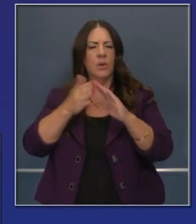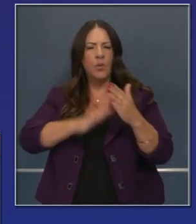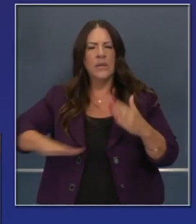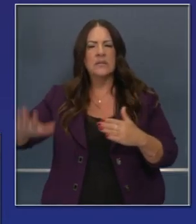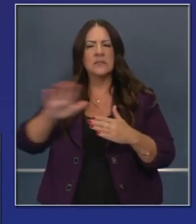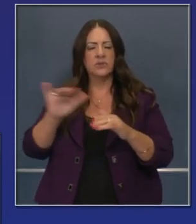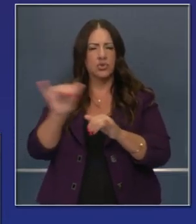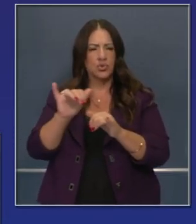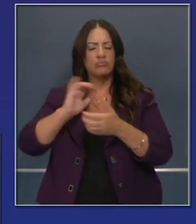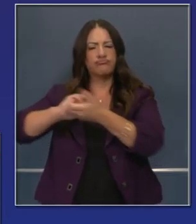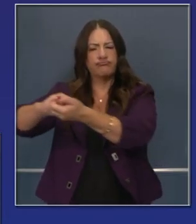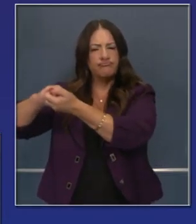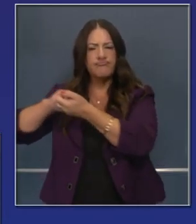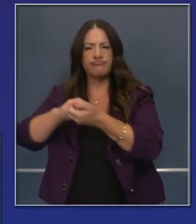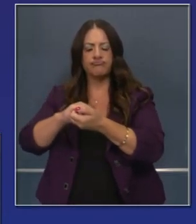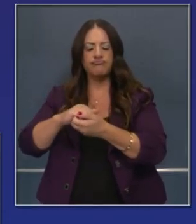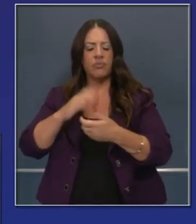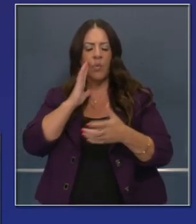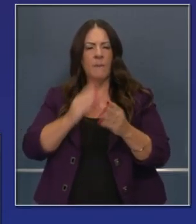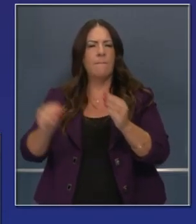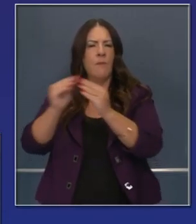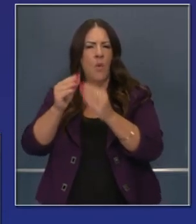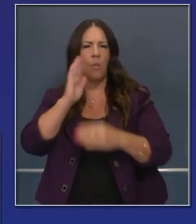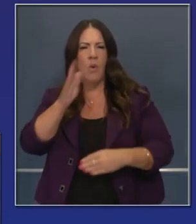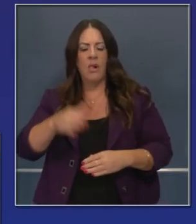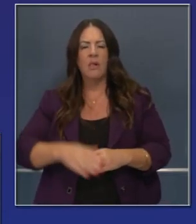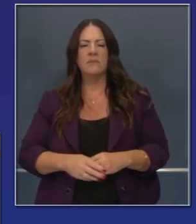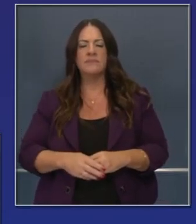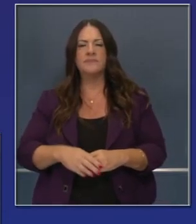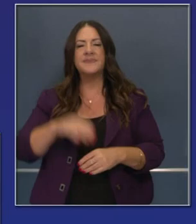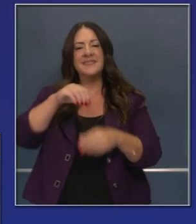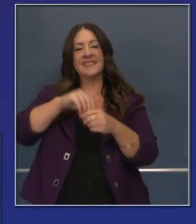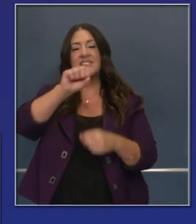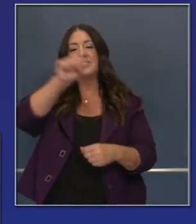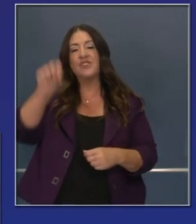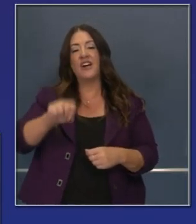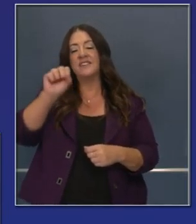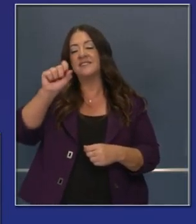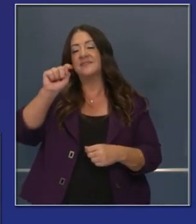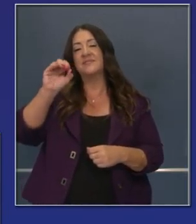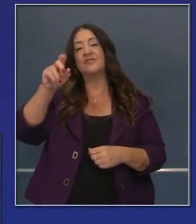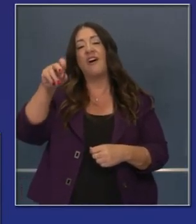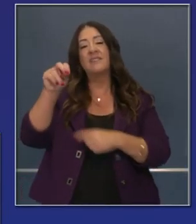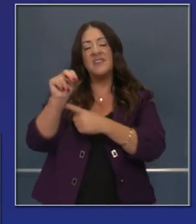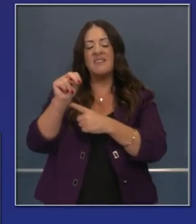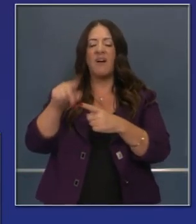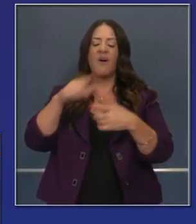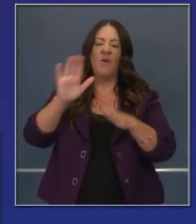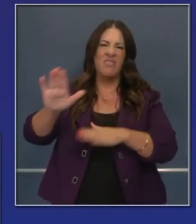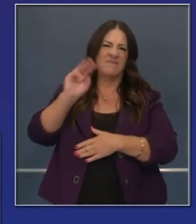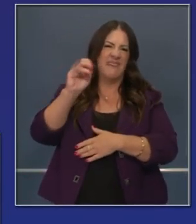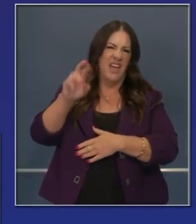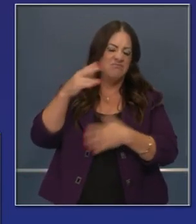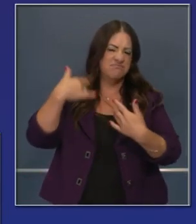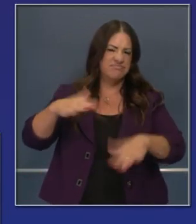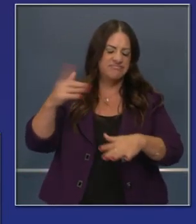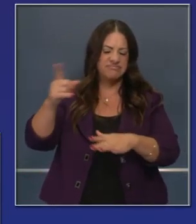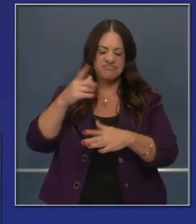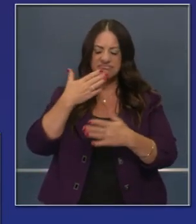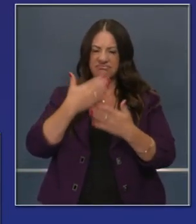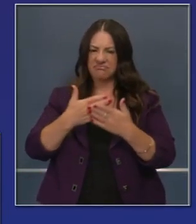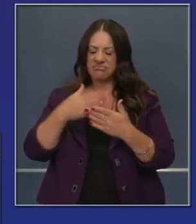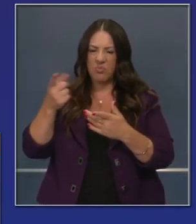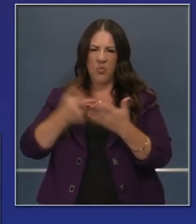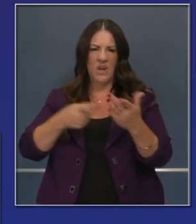hacer más y ver más de ese tipo de actividad con las tribus. En Stockton también el alcalde ahí está